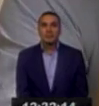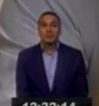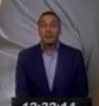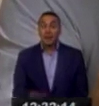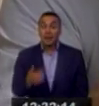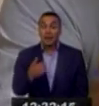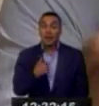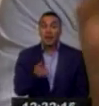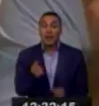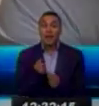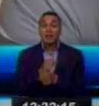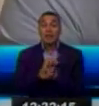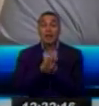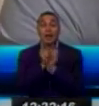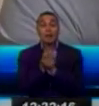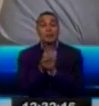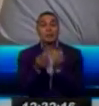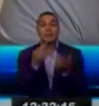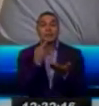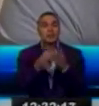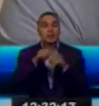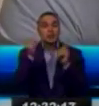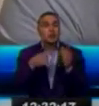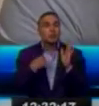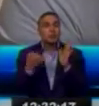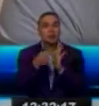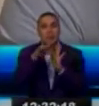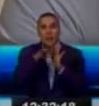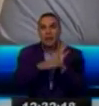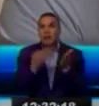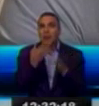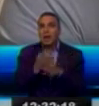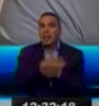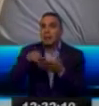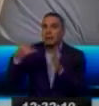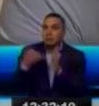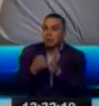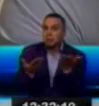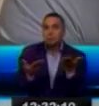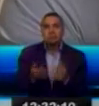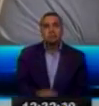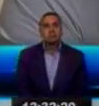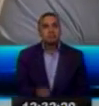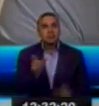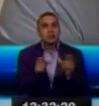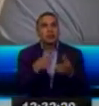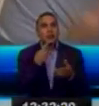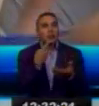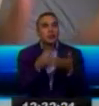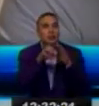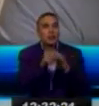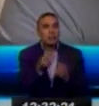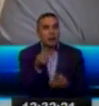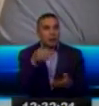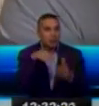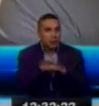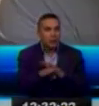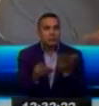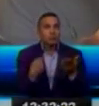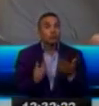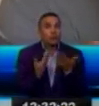Tenemos que hacer cambios, como simplificar el sistema tributario, eliminando el anticipo del impuesto a la renta, eliminando agentes de retención, que es lo que estamos